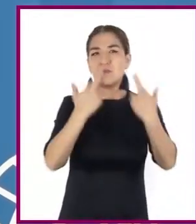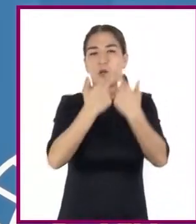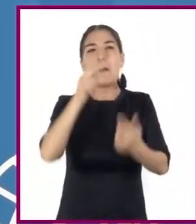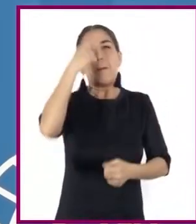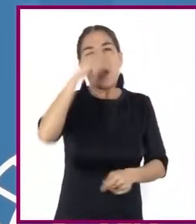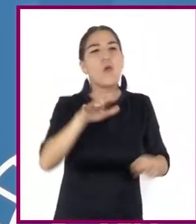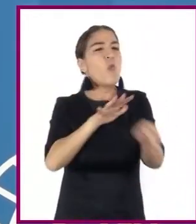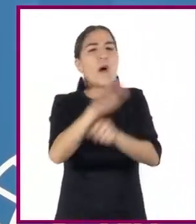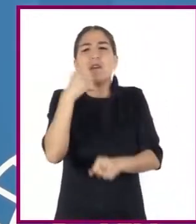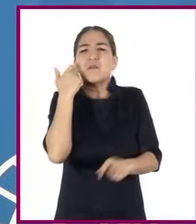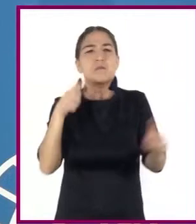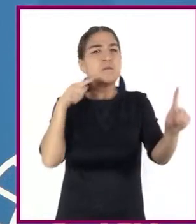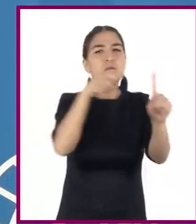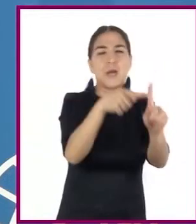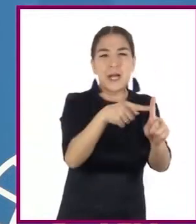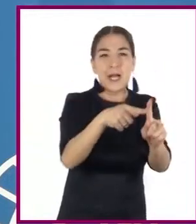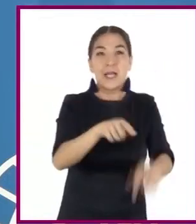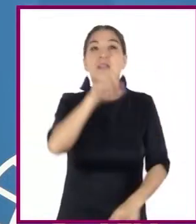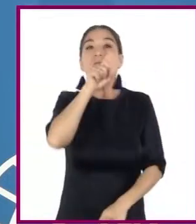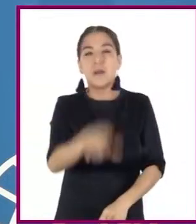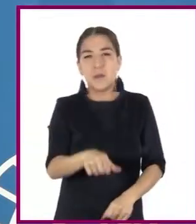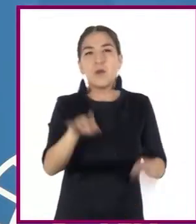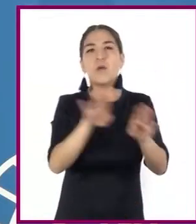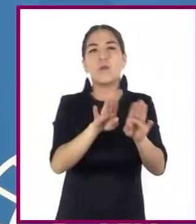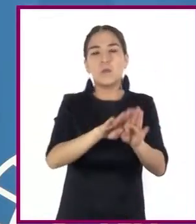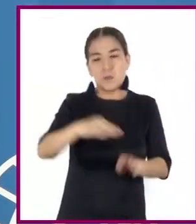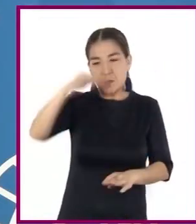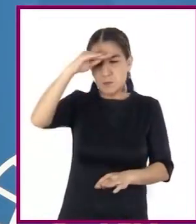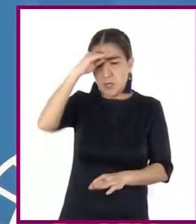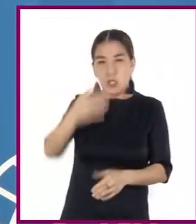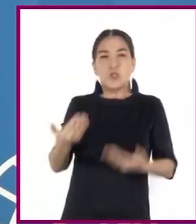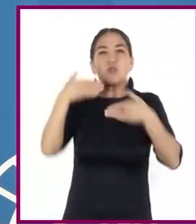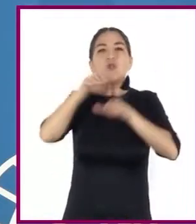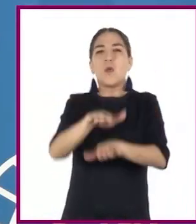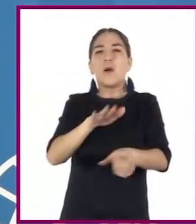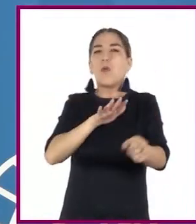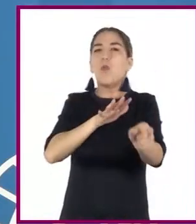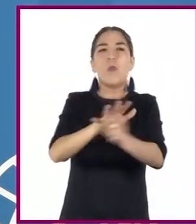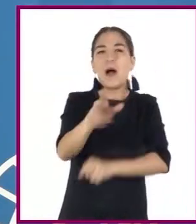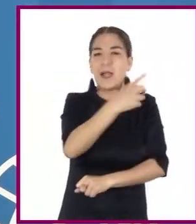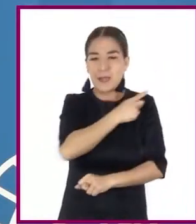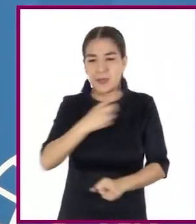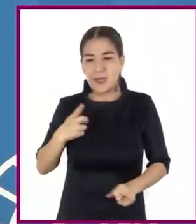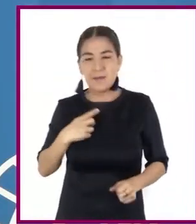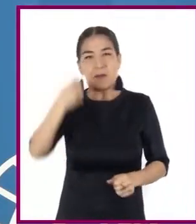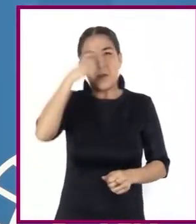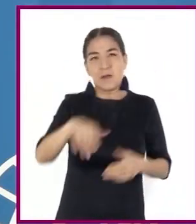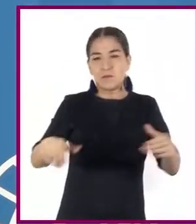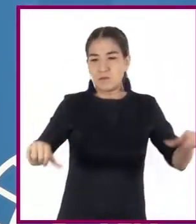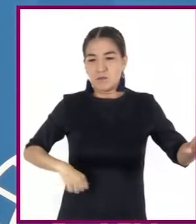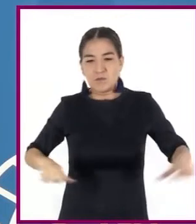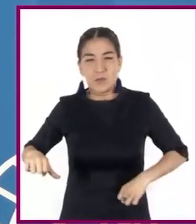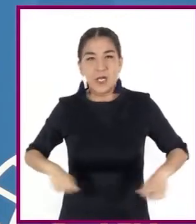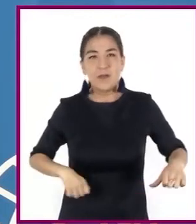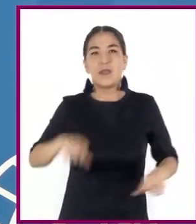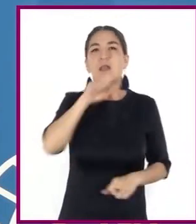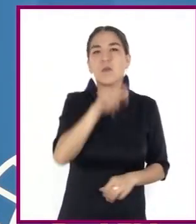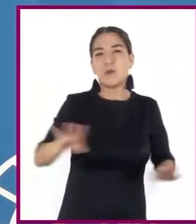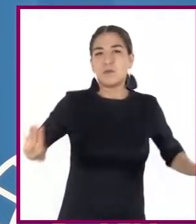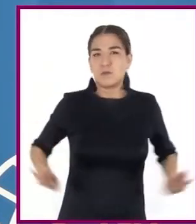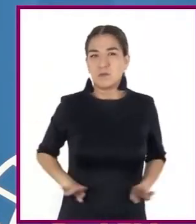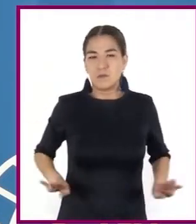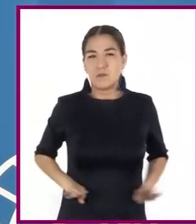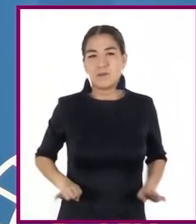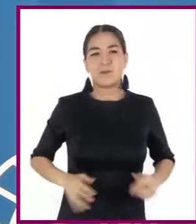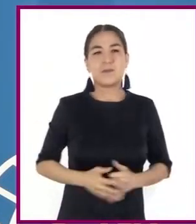profesar. Además, que nos da una pauta sobre cuáles deben ser nuestras actitudes y